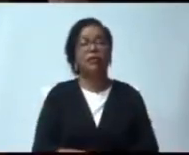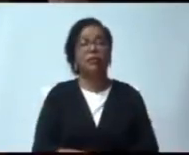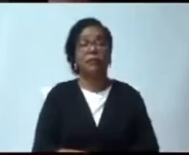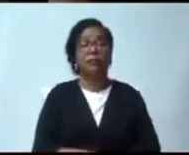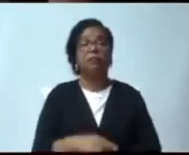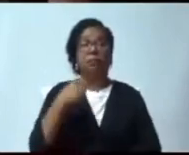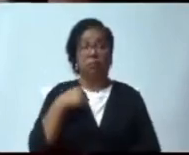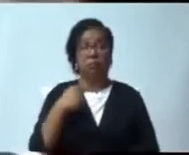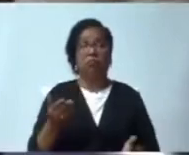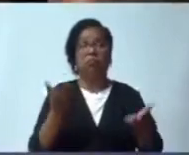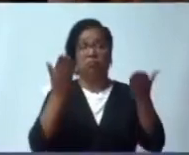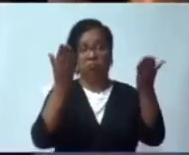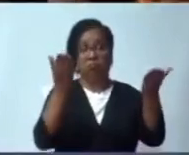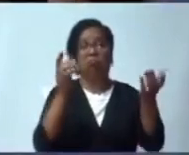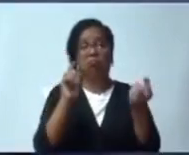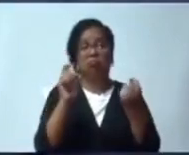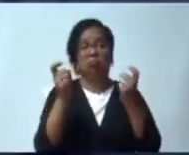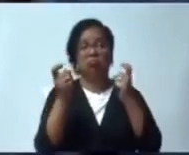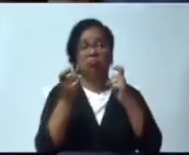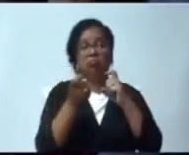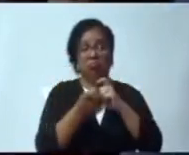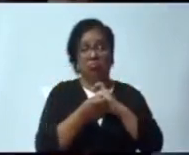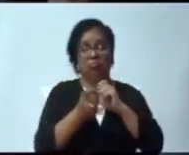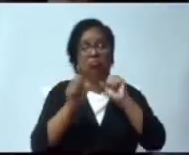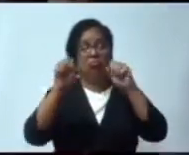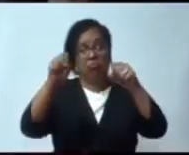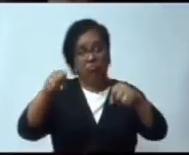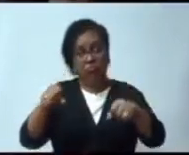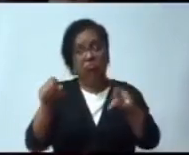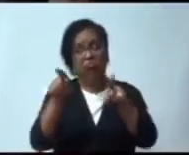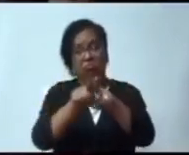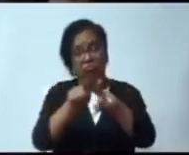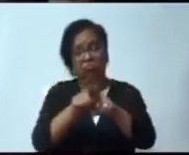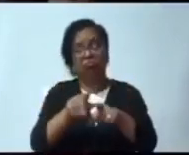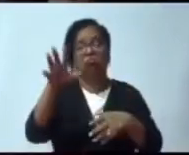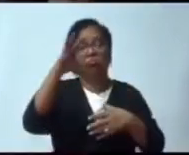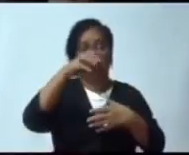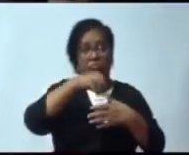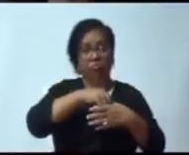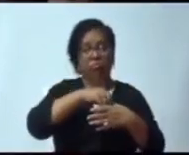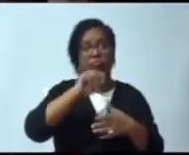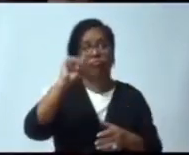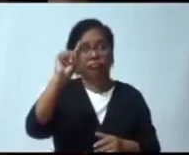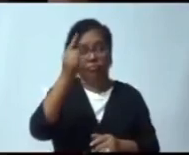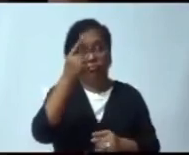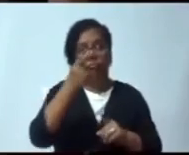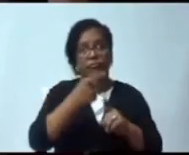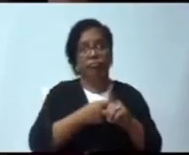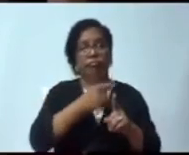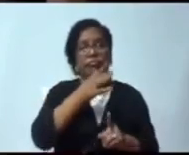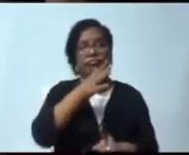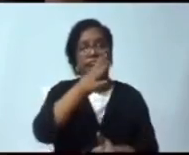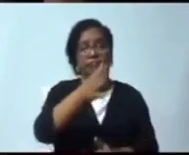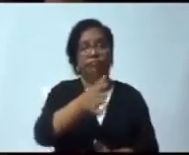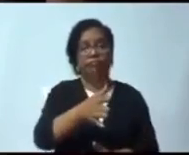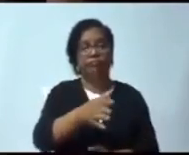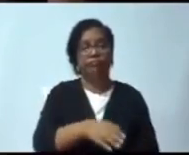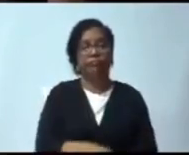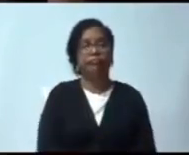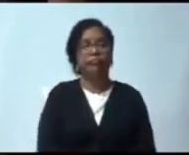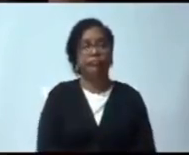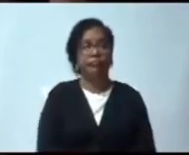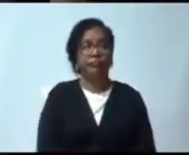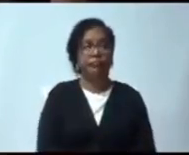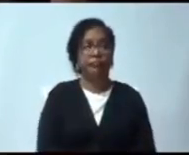una modificación al mismo para que en las fechas que ha propuesto el honorable diputado